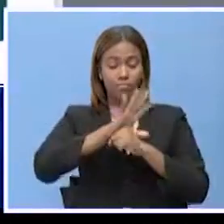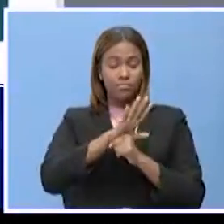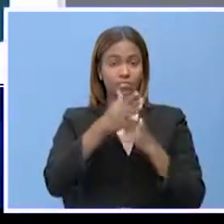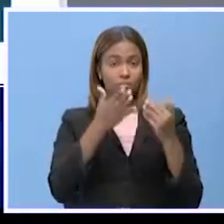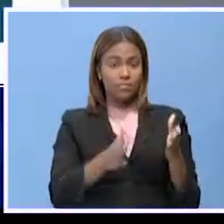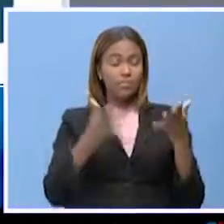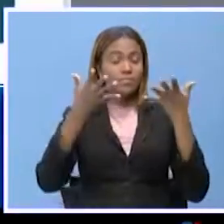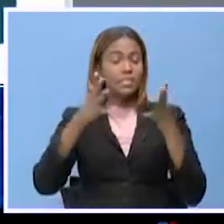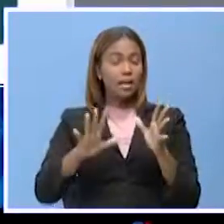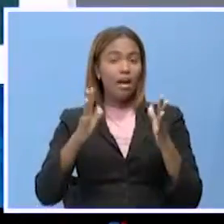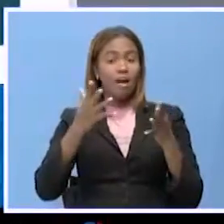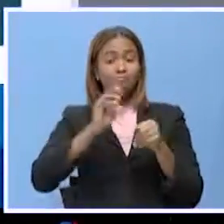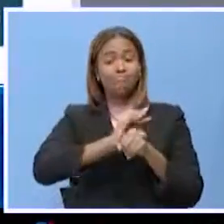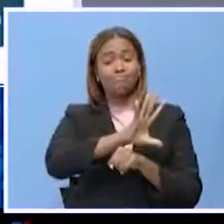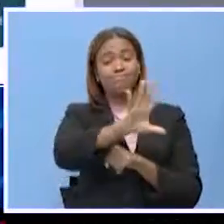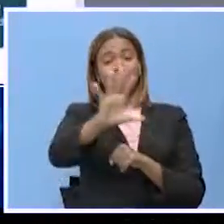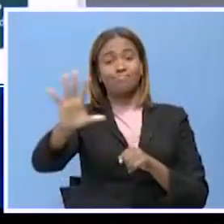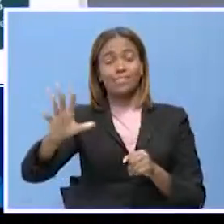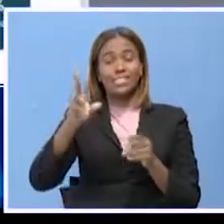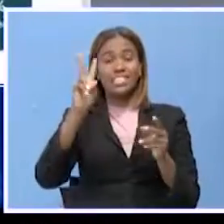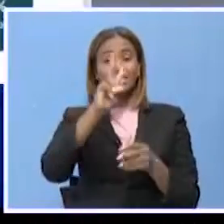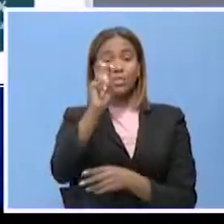COVID-19 ya ha contagiado a